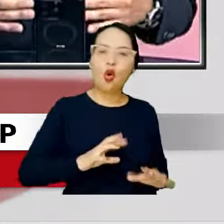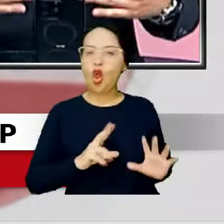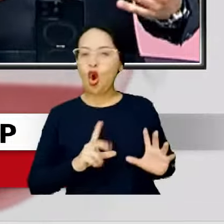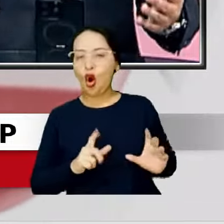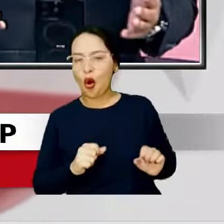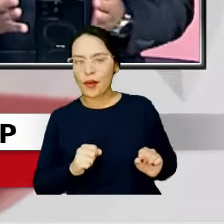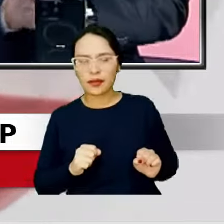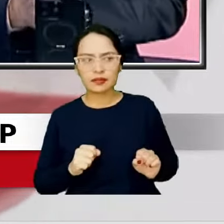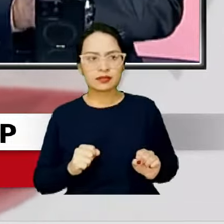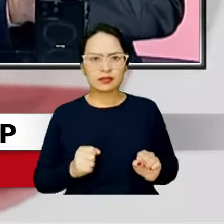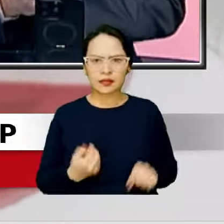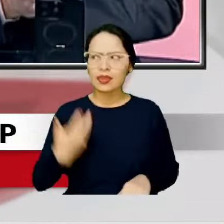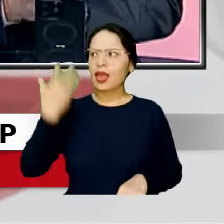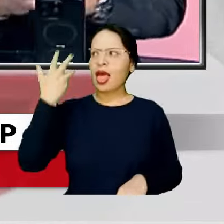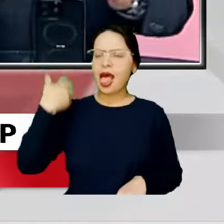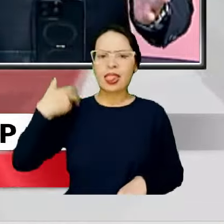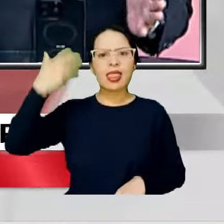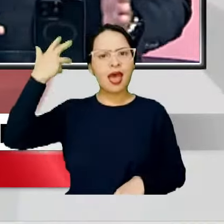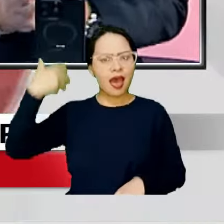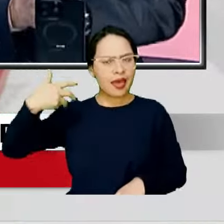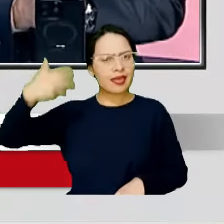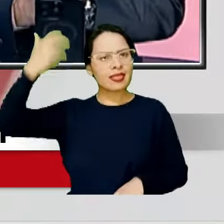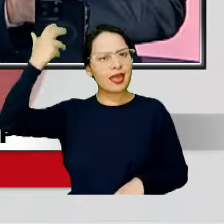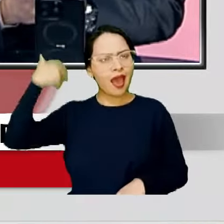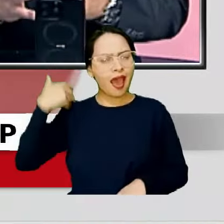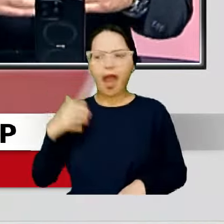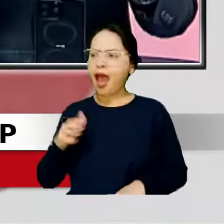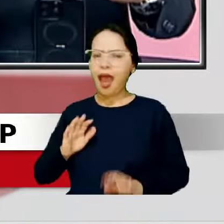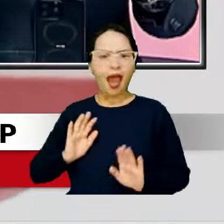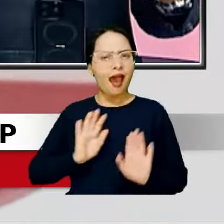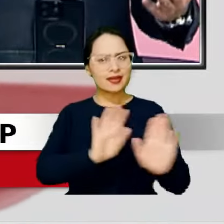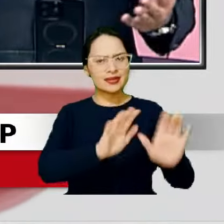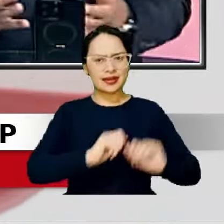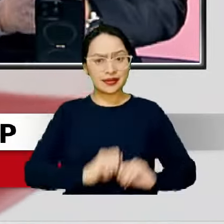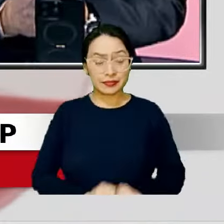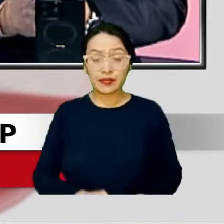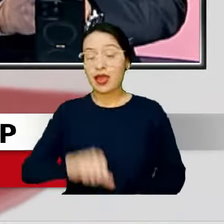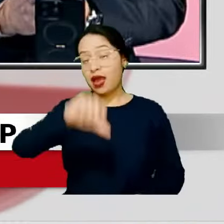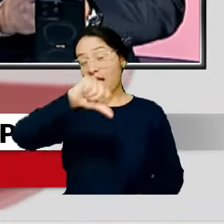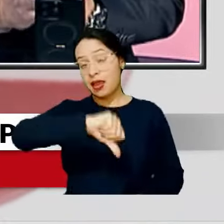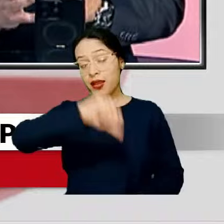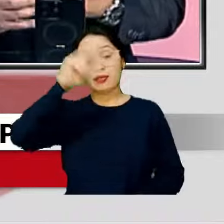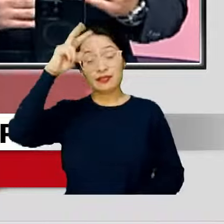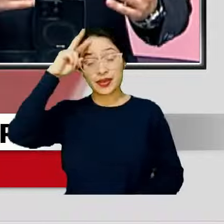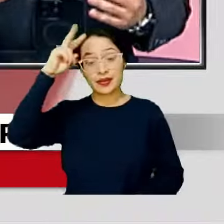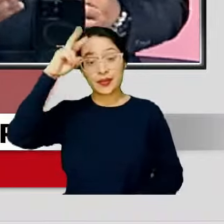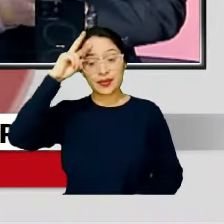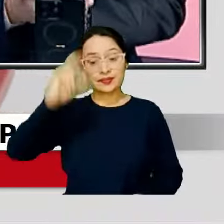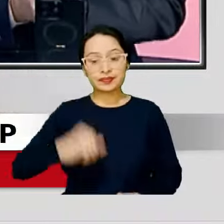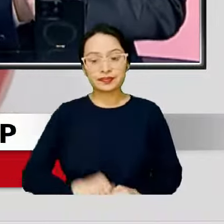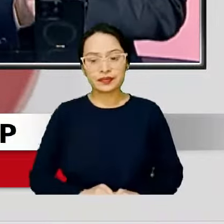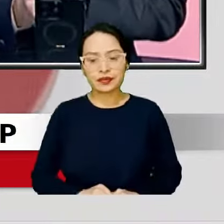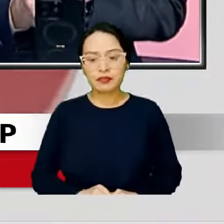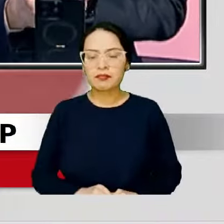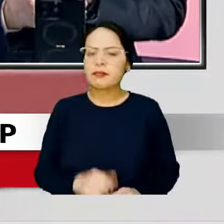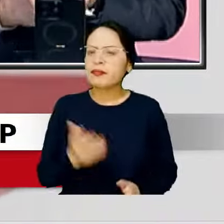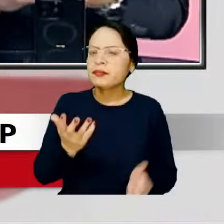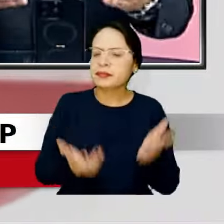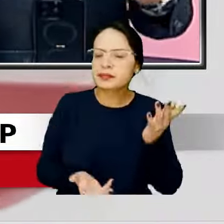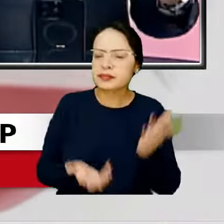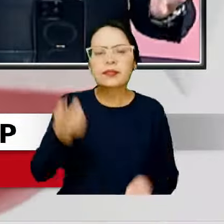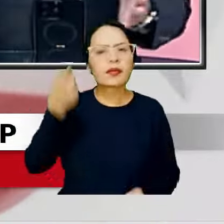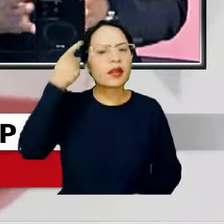administración, porque si fuera un contratista recurrente, claro, evidentemente daría para pensar tal vez vez algún tipo